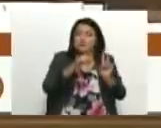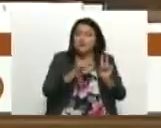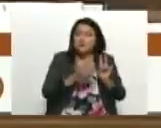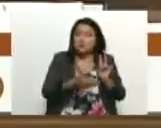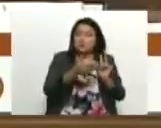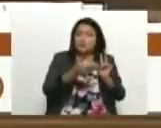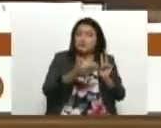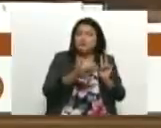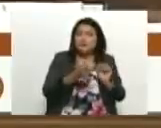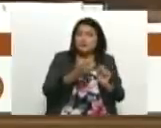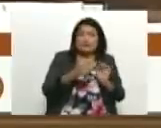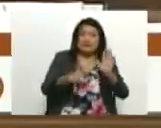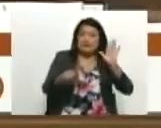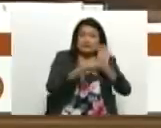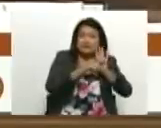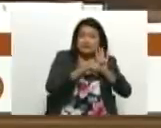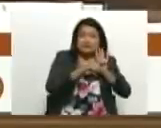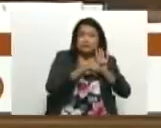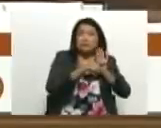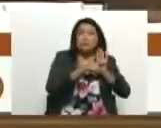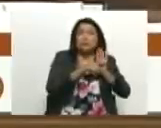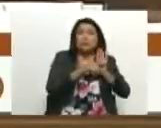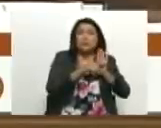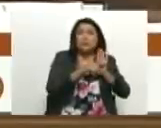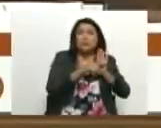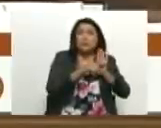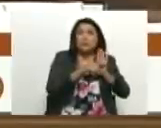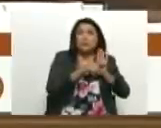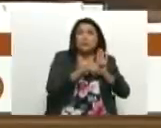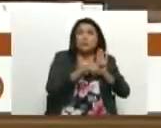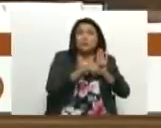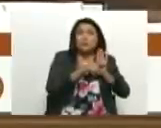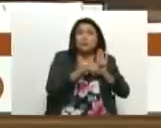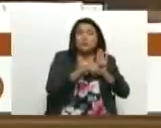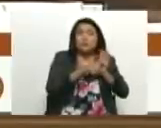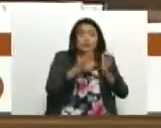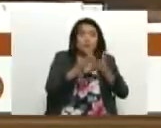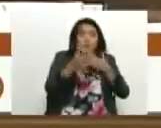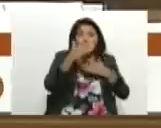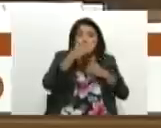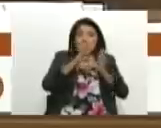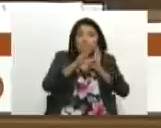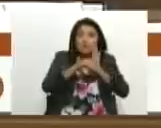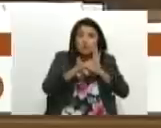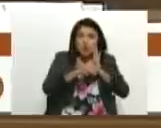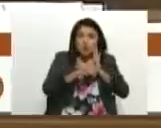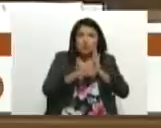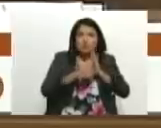profundamente nocivo de un acto de corrupción, que yo me atrevo a decir que son dos